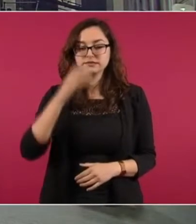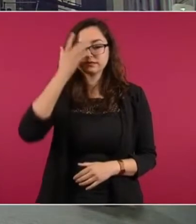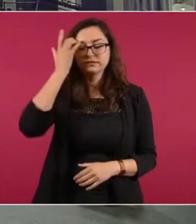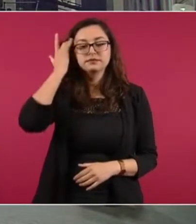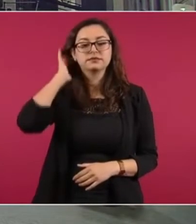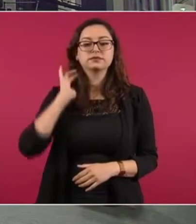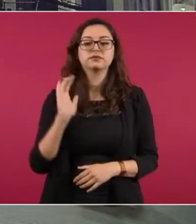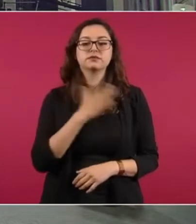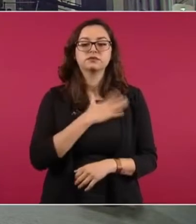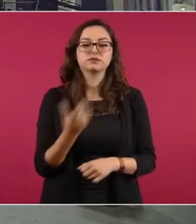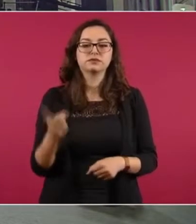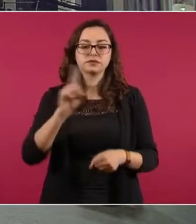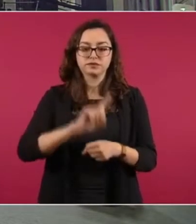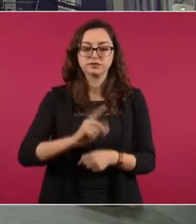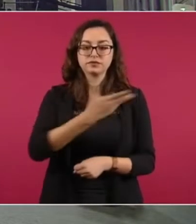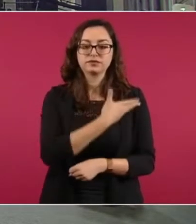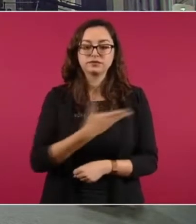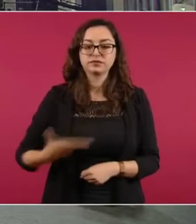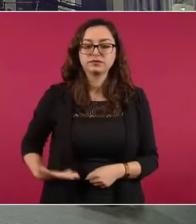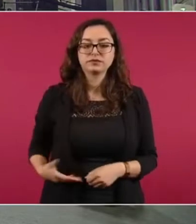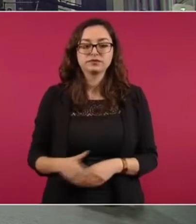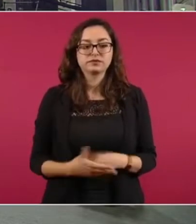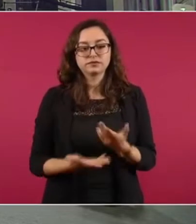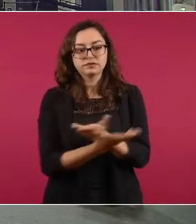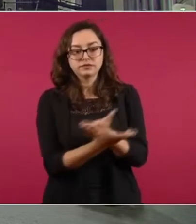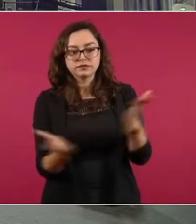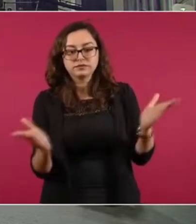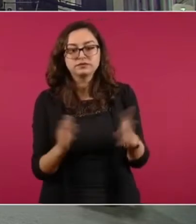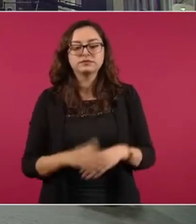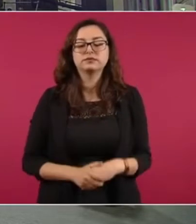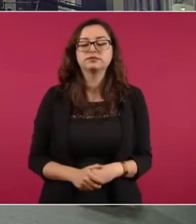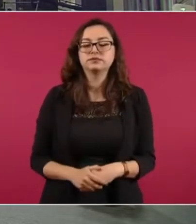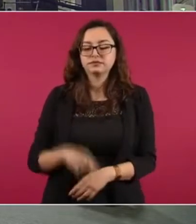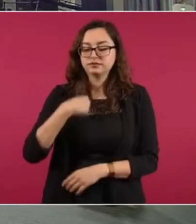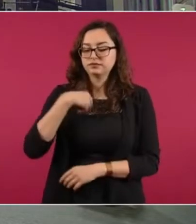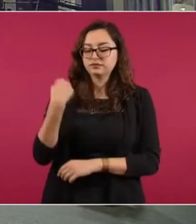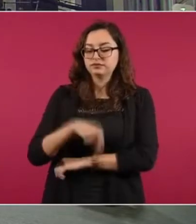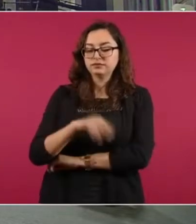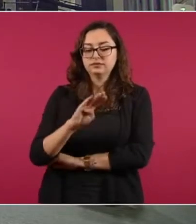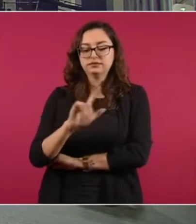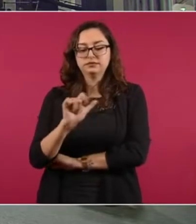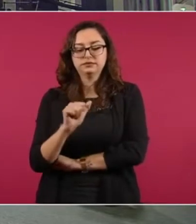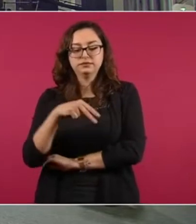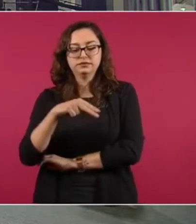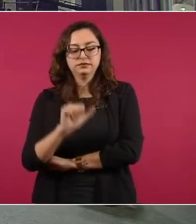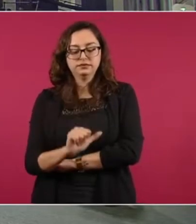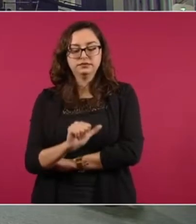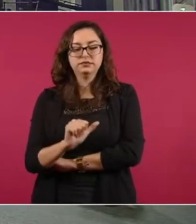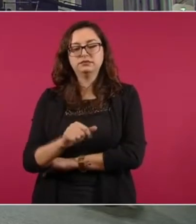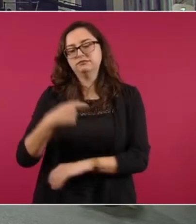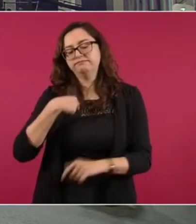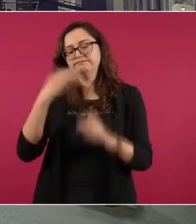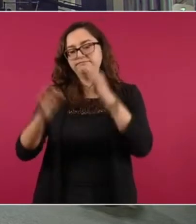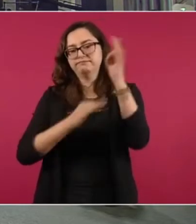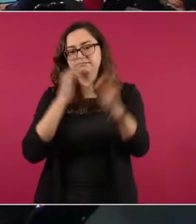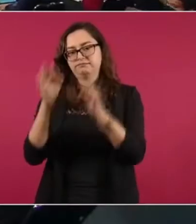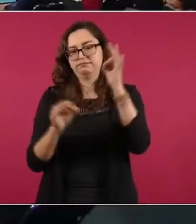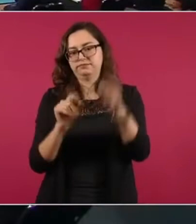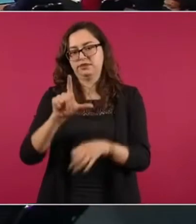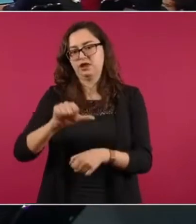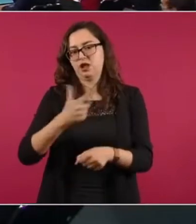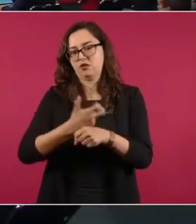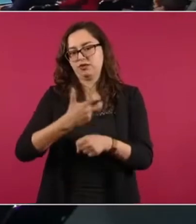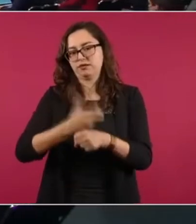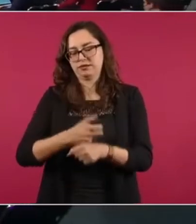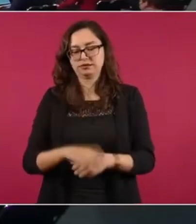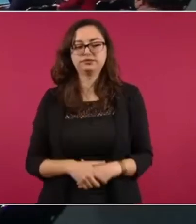Buenos días, presidente, funcionarios, compañeros. Soy Bianca Aguirre de La Octava. Preguntarle, presidente, bueno, pues a